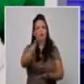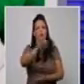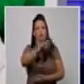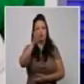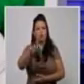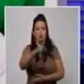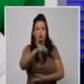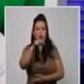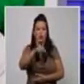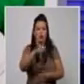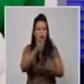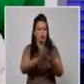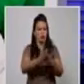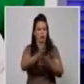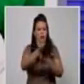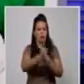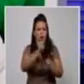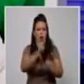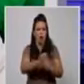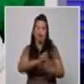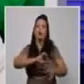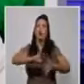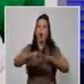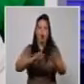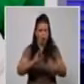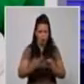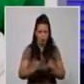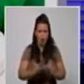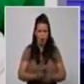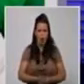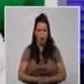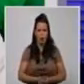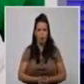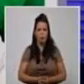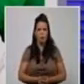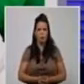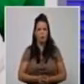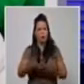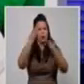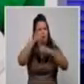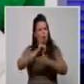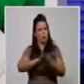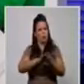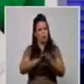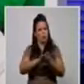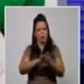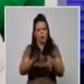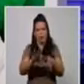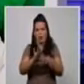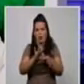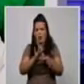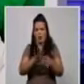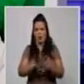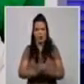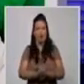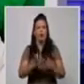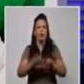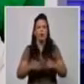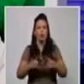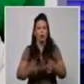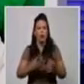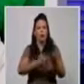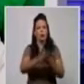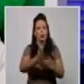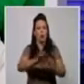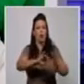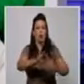ha mantenido controlado, o sea, no tiene trascendencia en la población porque se ha mantenido controlado y que